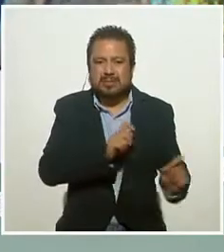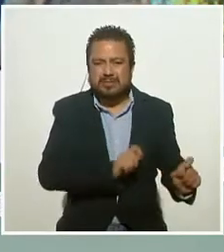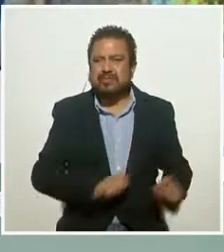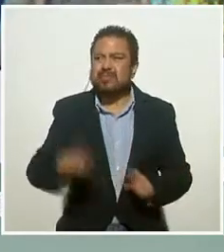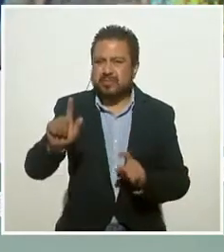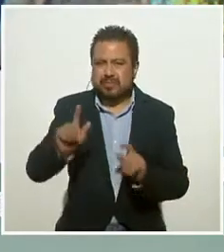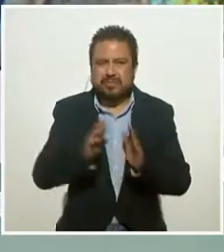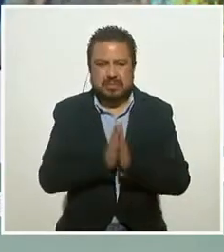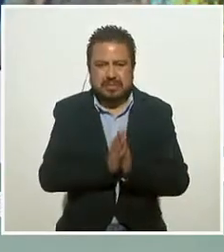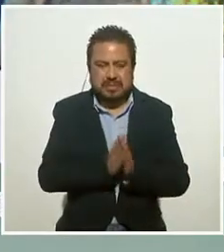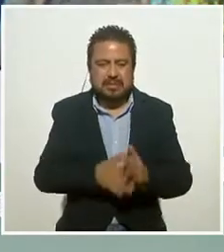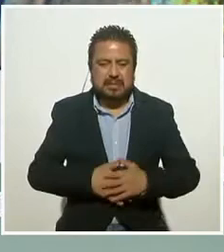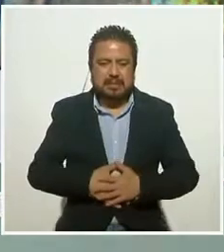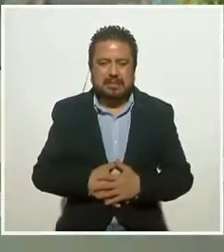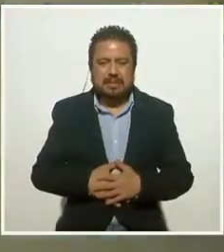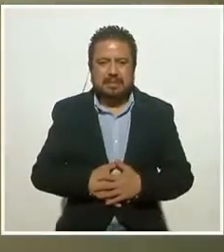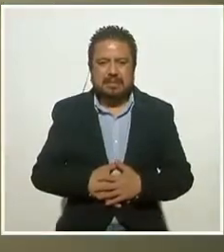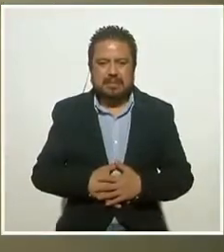cápsula?